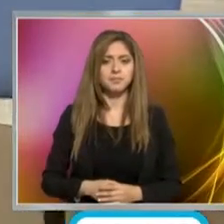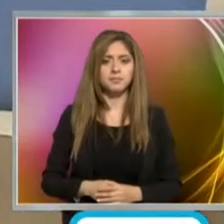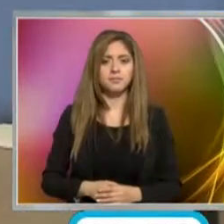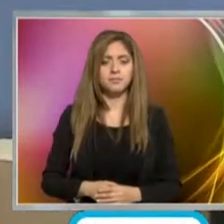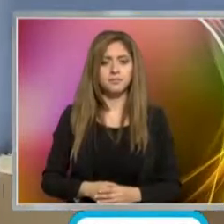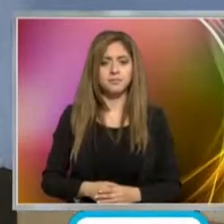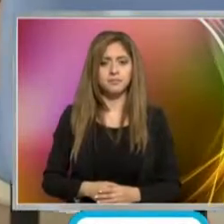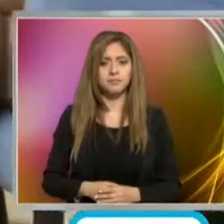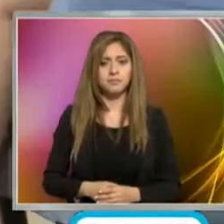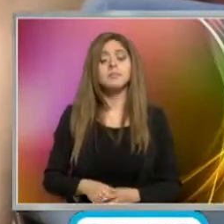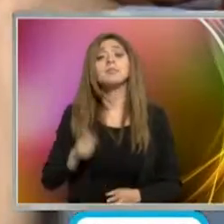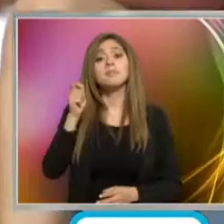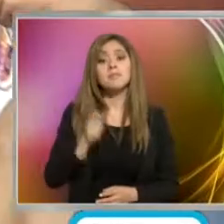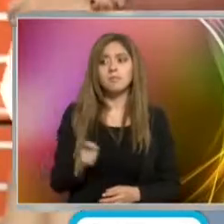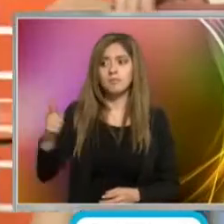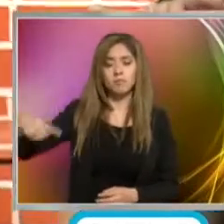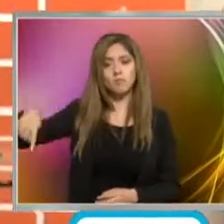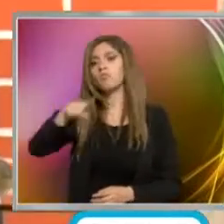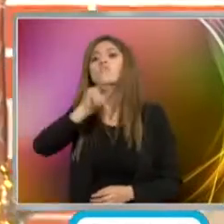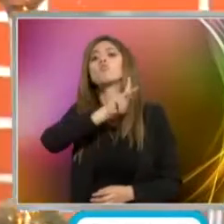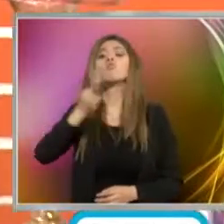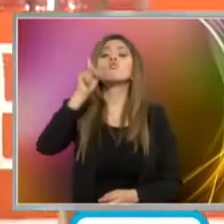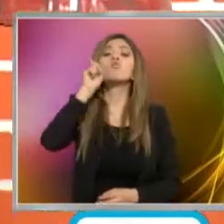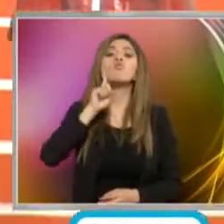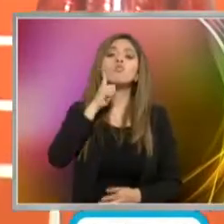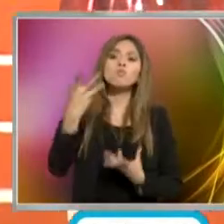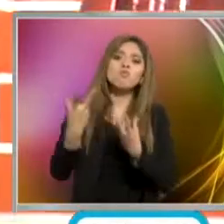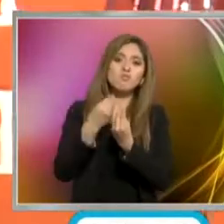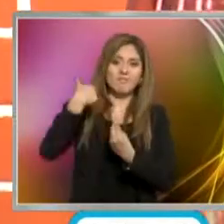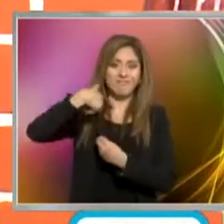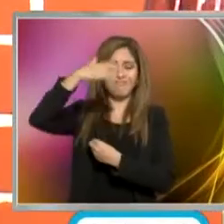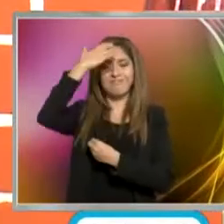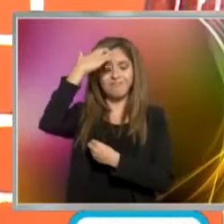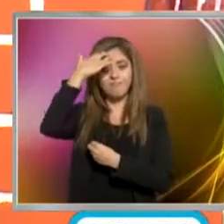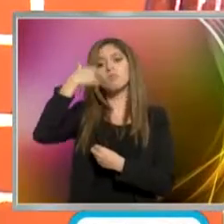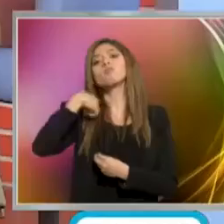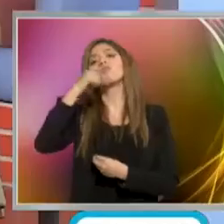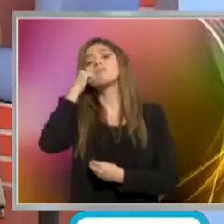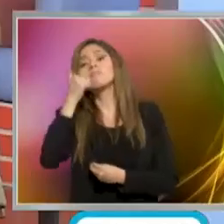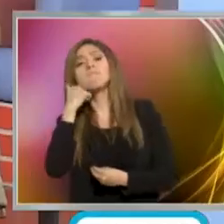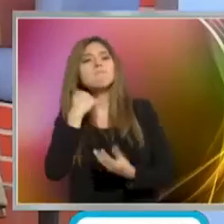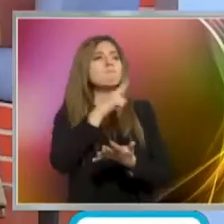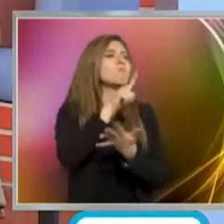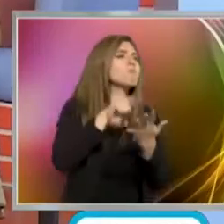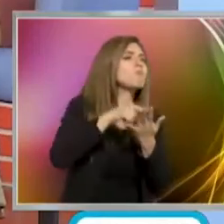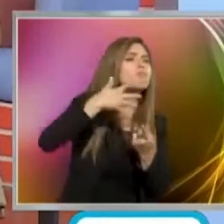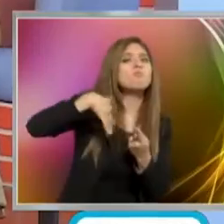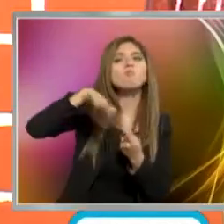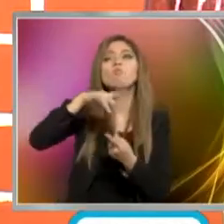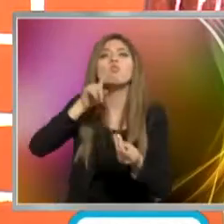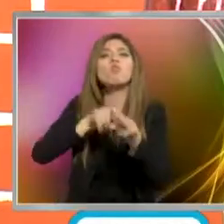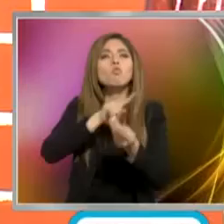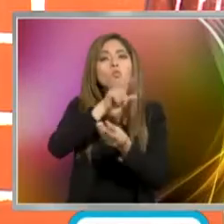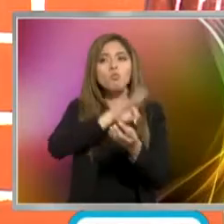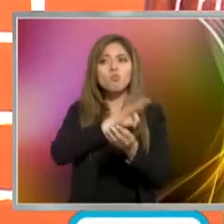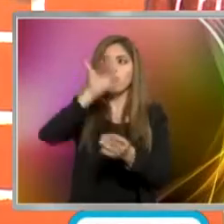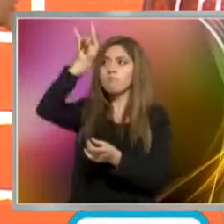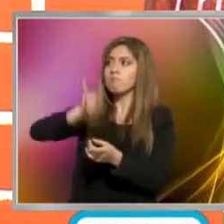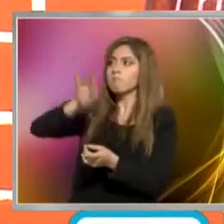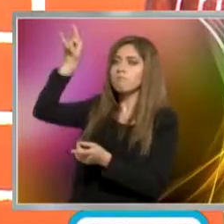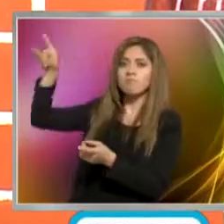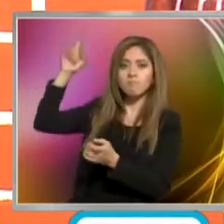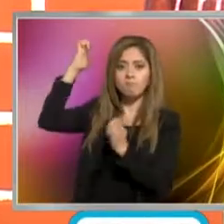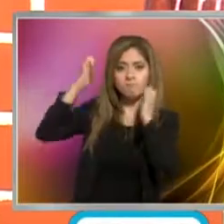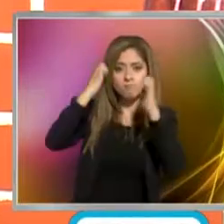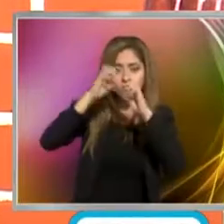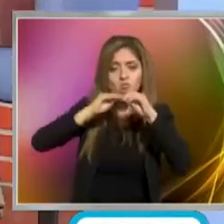van siendo colegas mías. Ajá. Y yo encuentro lugares para donde se pueda exponer y de ahí